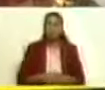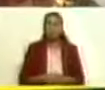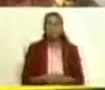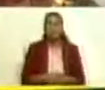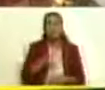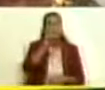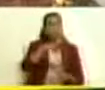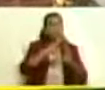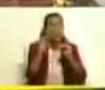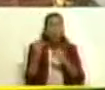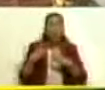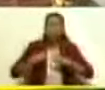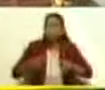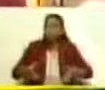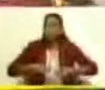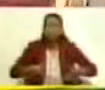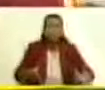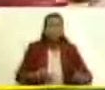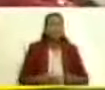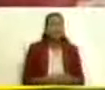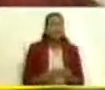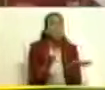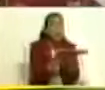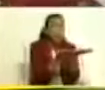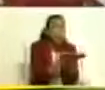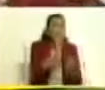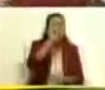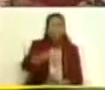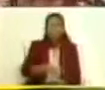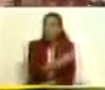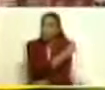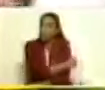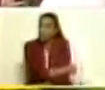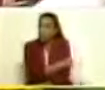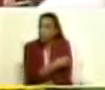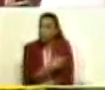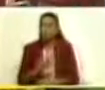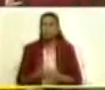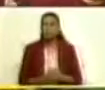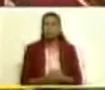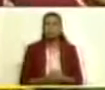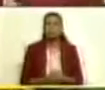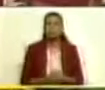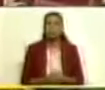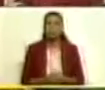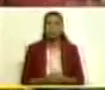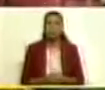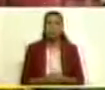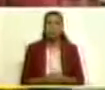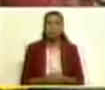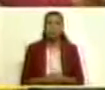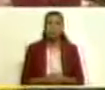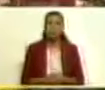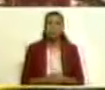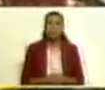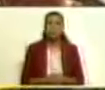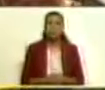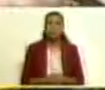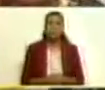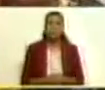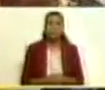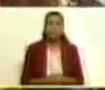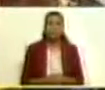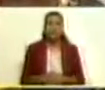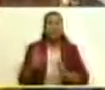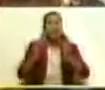que tengan todos los insumos, tanto la escuela como nuestra hospitales, escuelas y